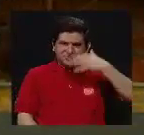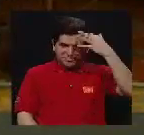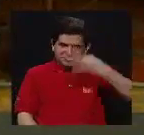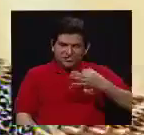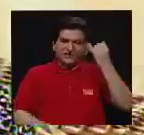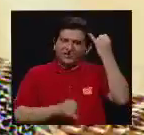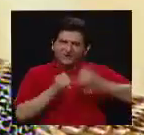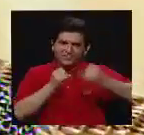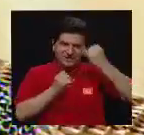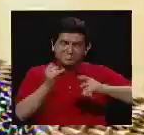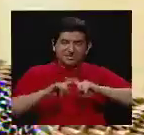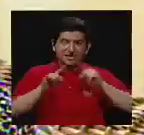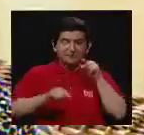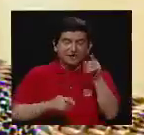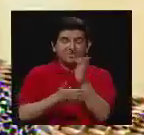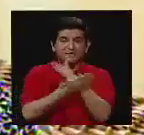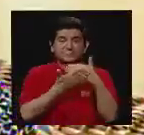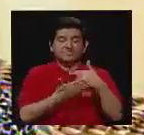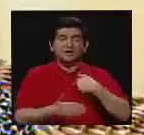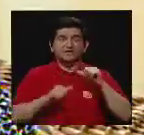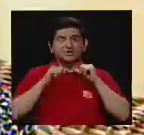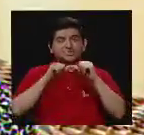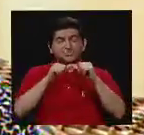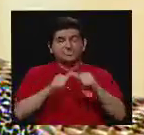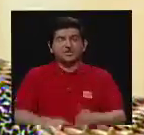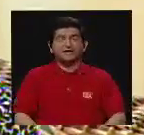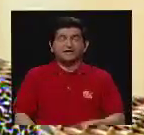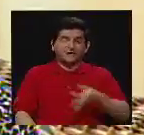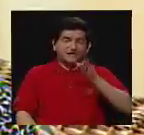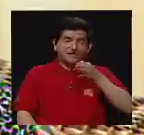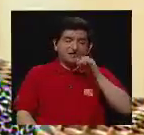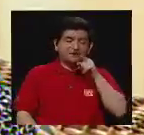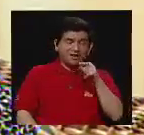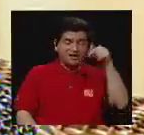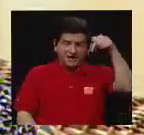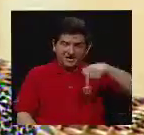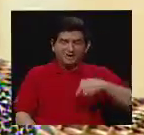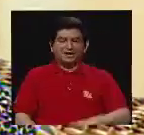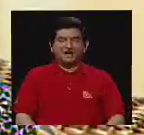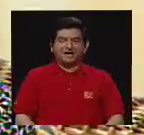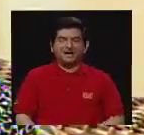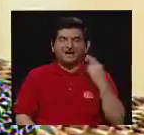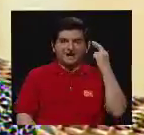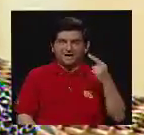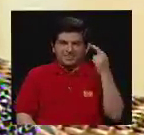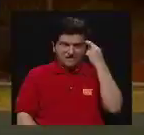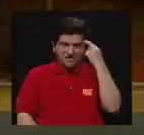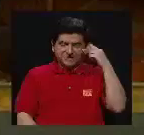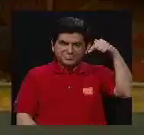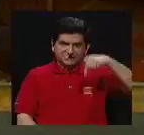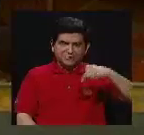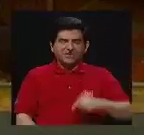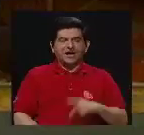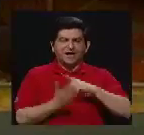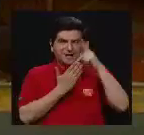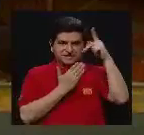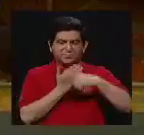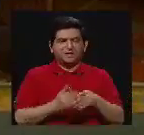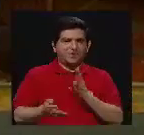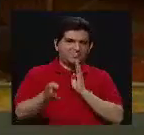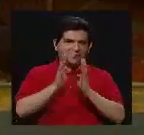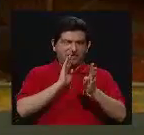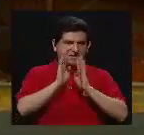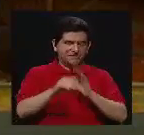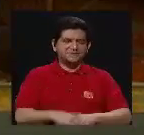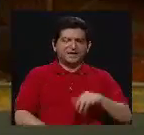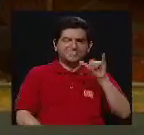creo que terminamos, pero esta parte, porque yo espero seguir tomando café con vos. Claro. Por eso le pusimos a este